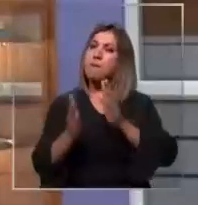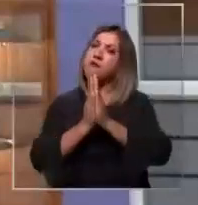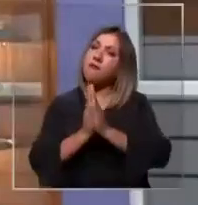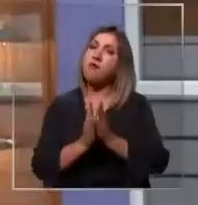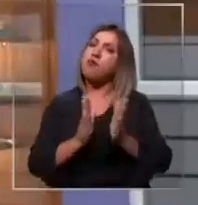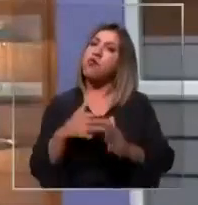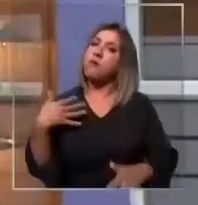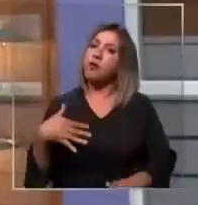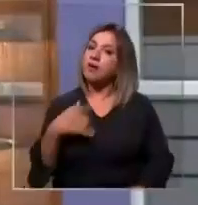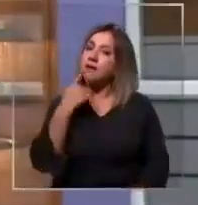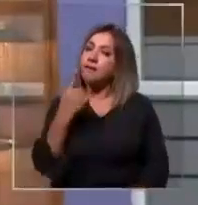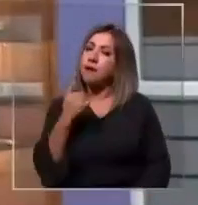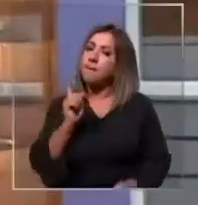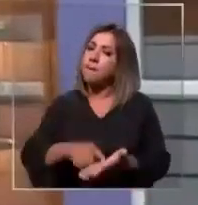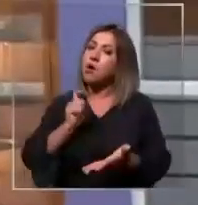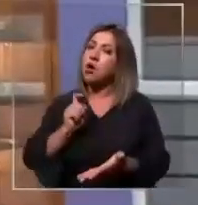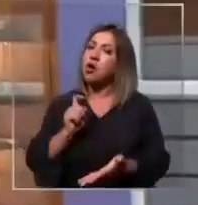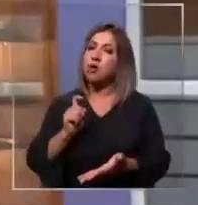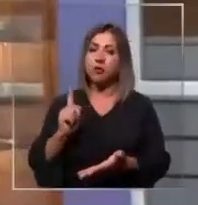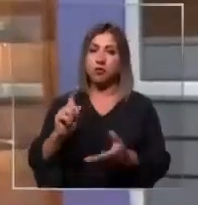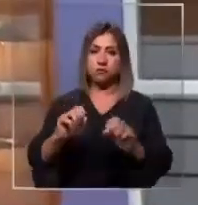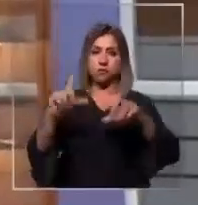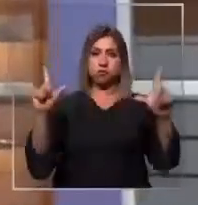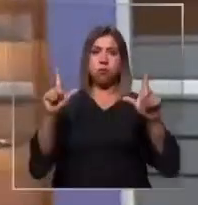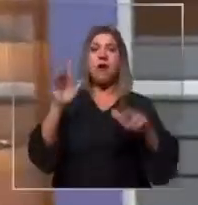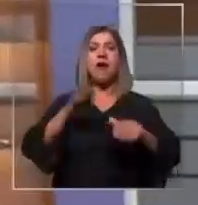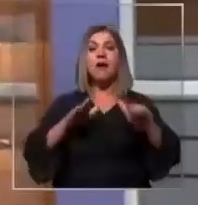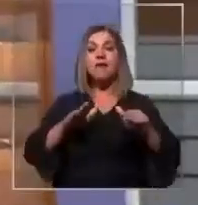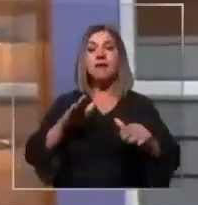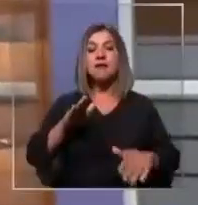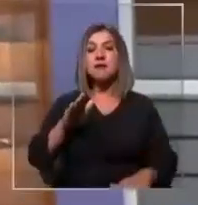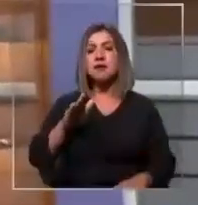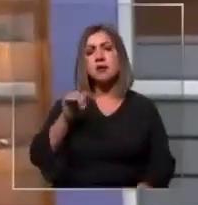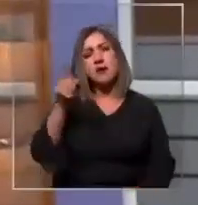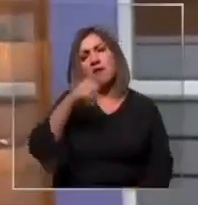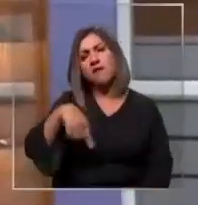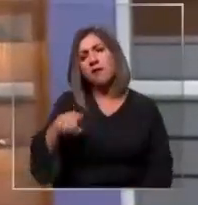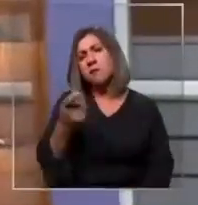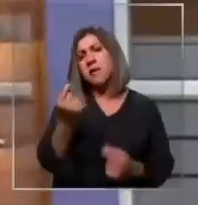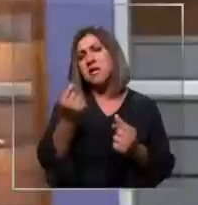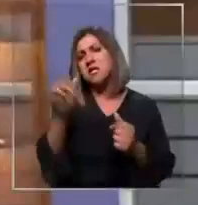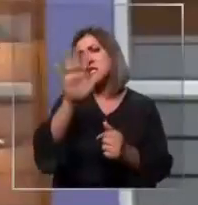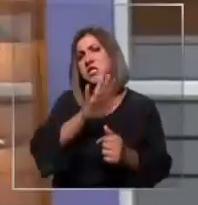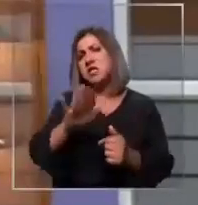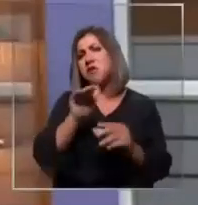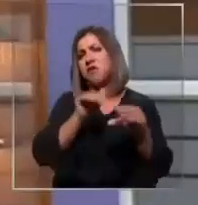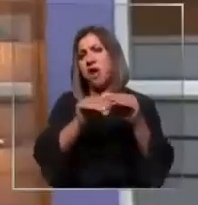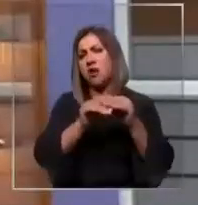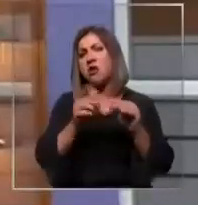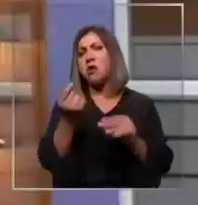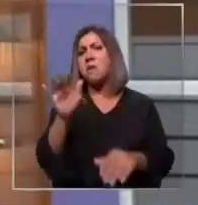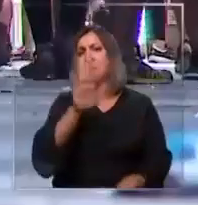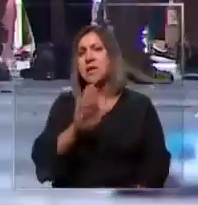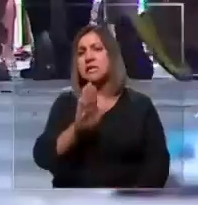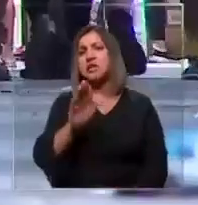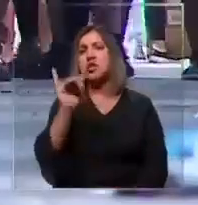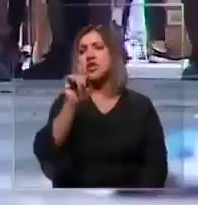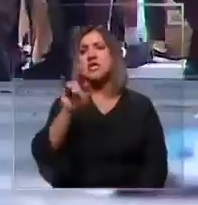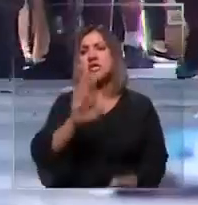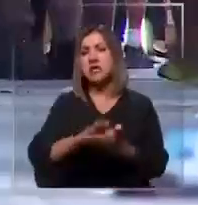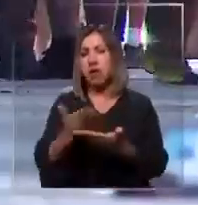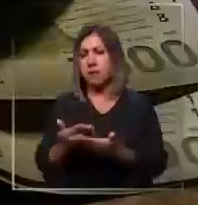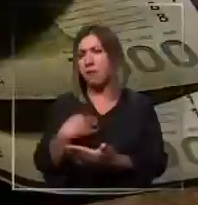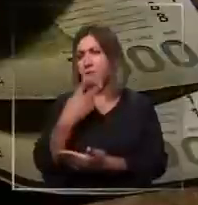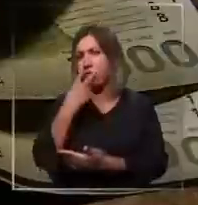muy importante que verifiques aquí. A veces tienen la cara de ser la página de tu banco, la página de tu ISAPRE. En